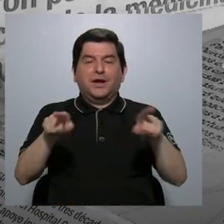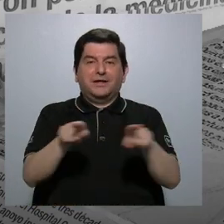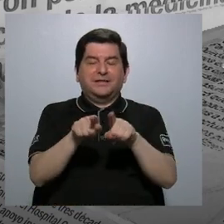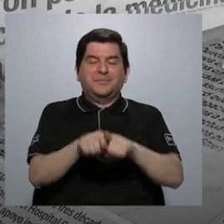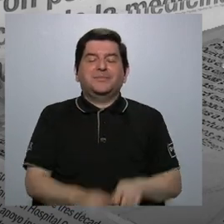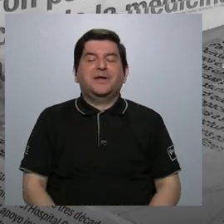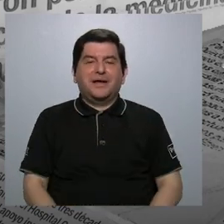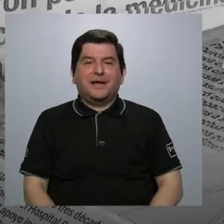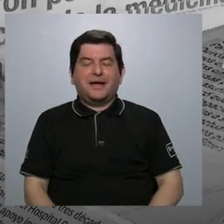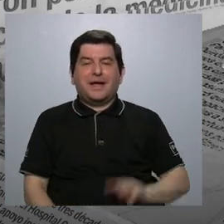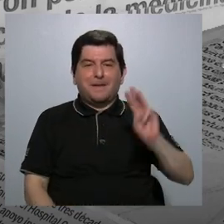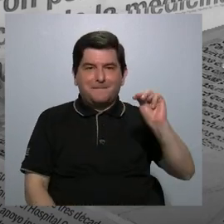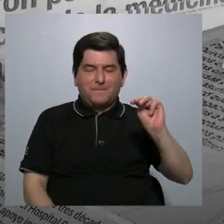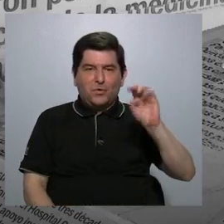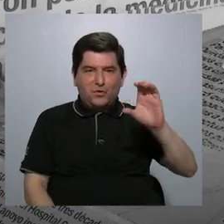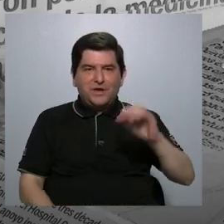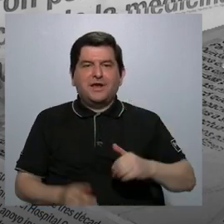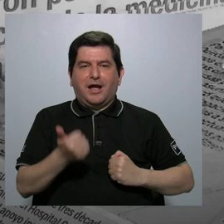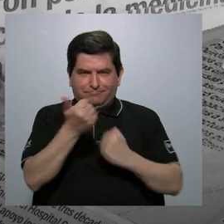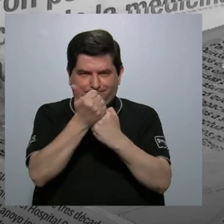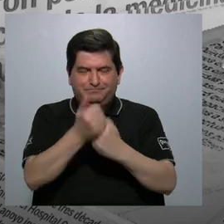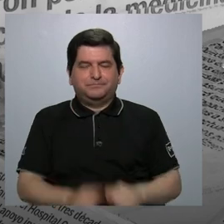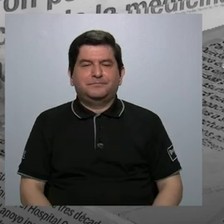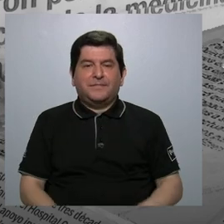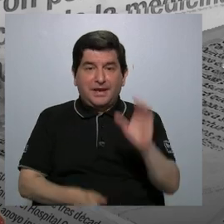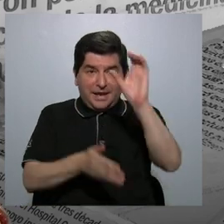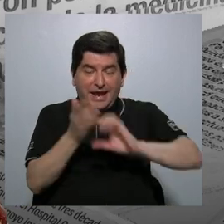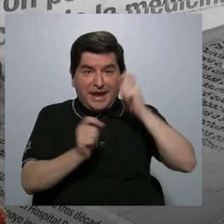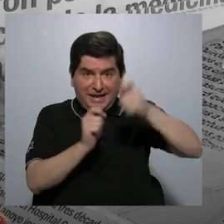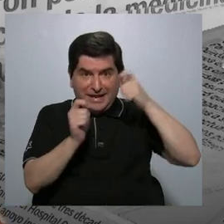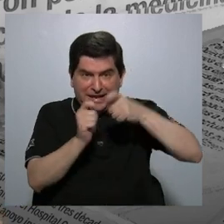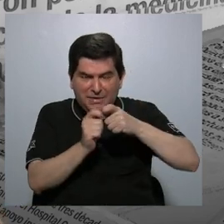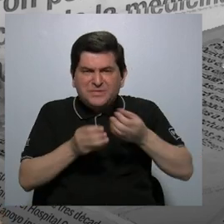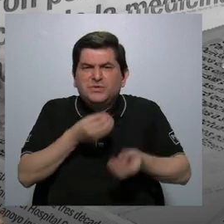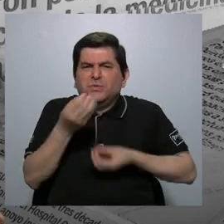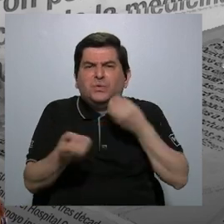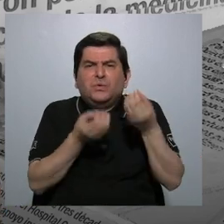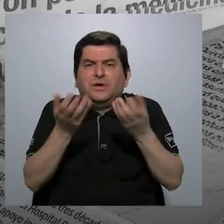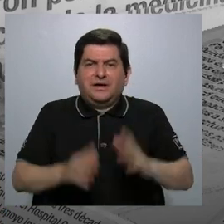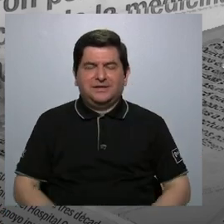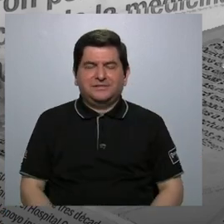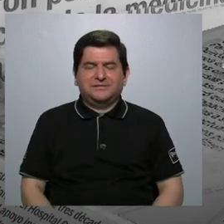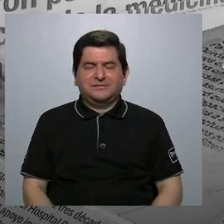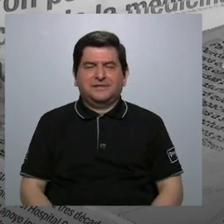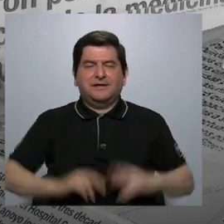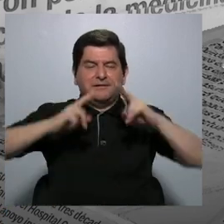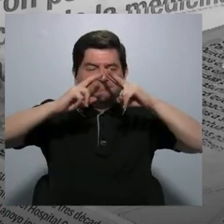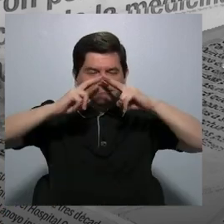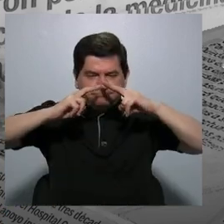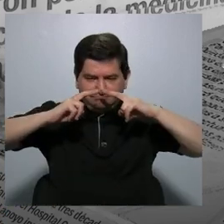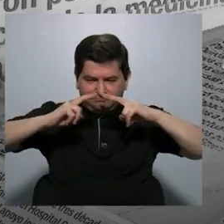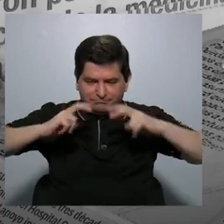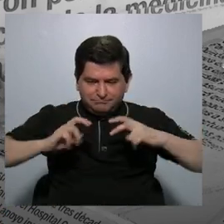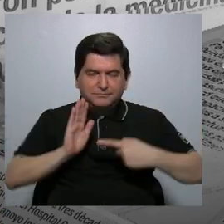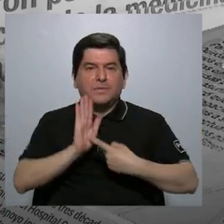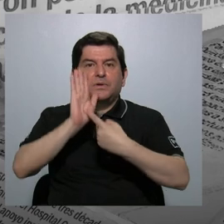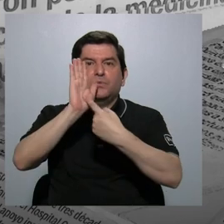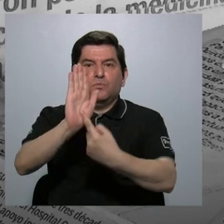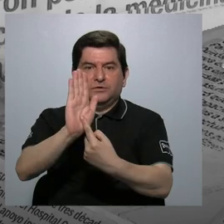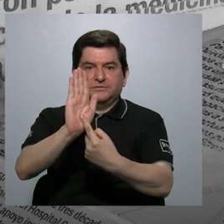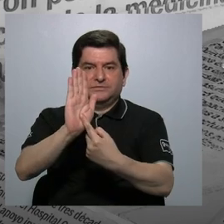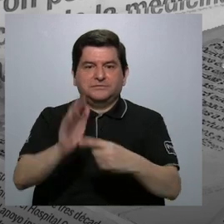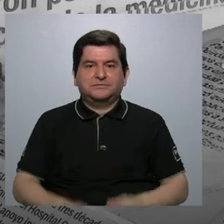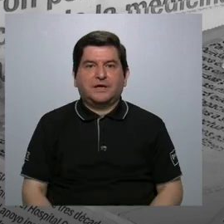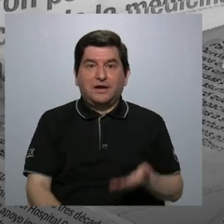Mónica que nos refuerce. Este capítulo específicamente lo que hace es tratar de mostrarnos